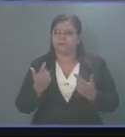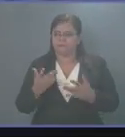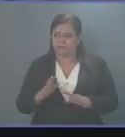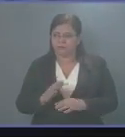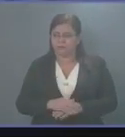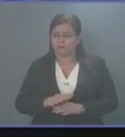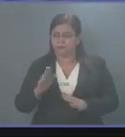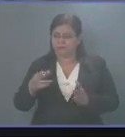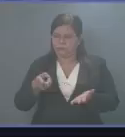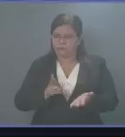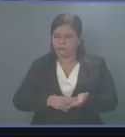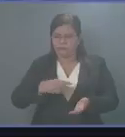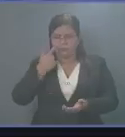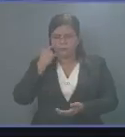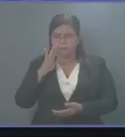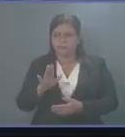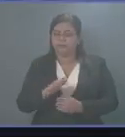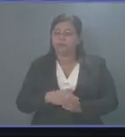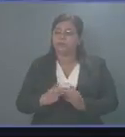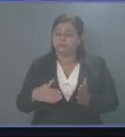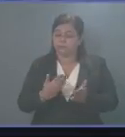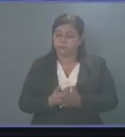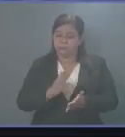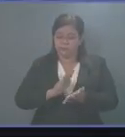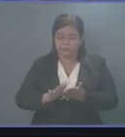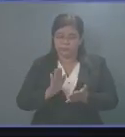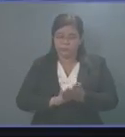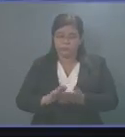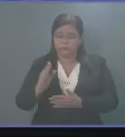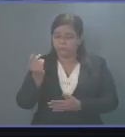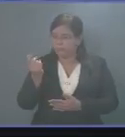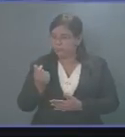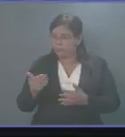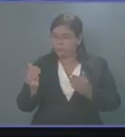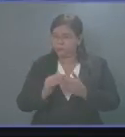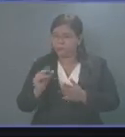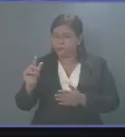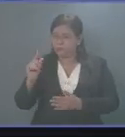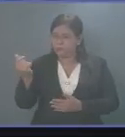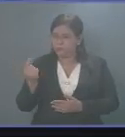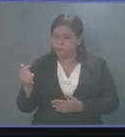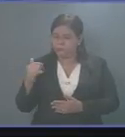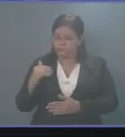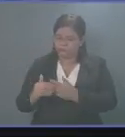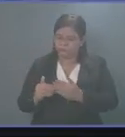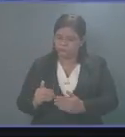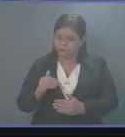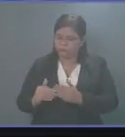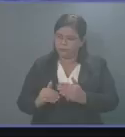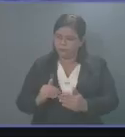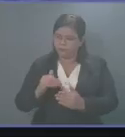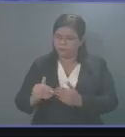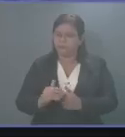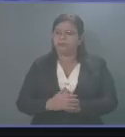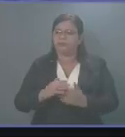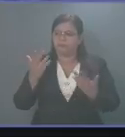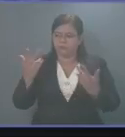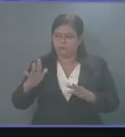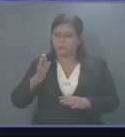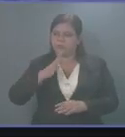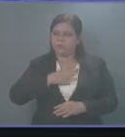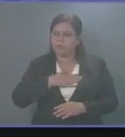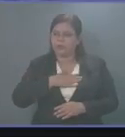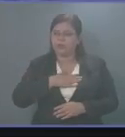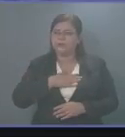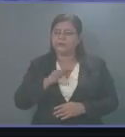contratos tales como arrendamientos financieros y créditos a la producción gozarán de